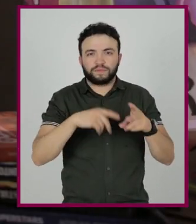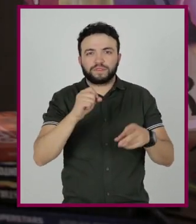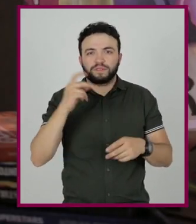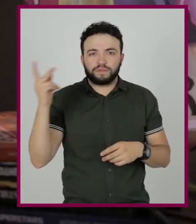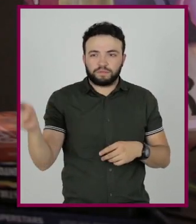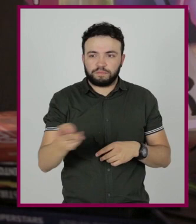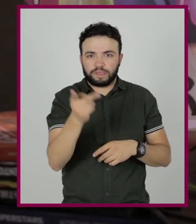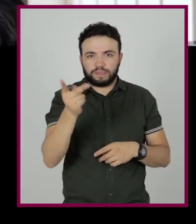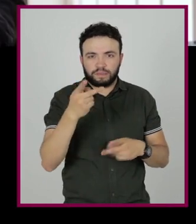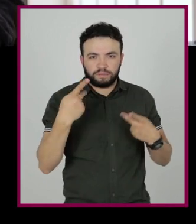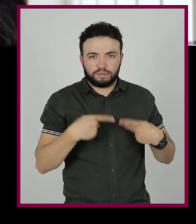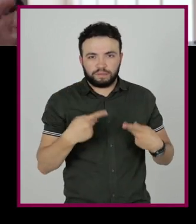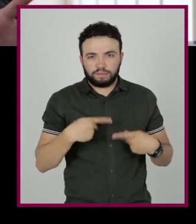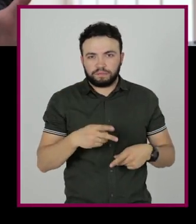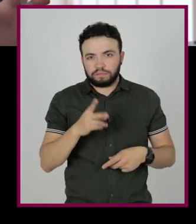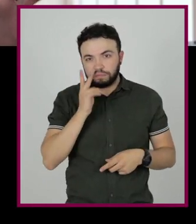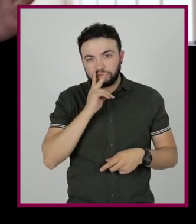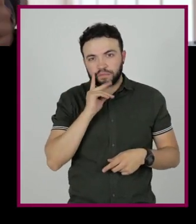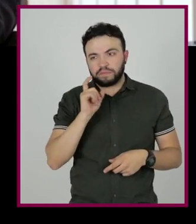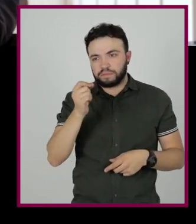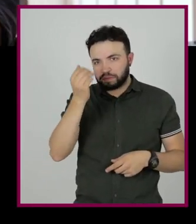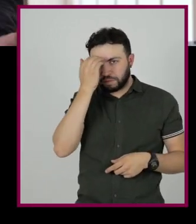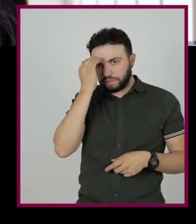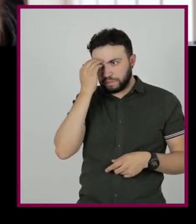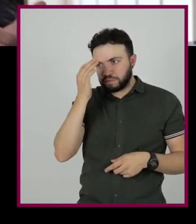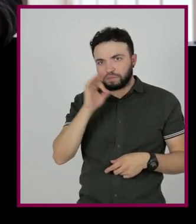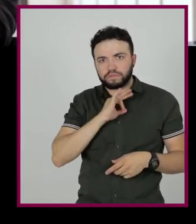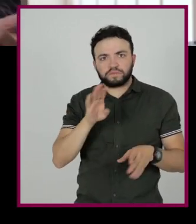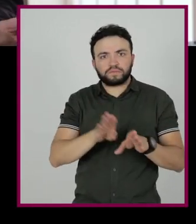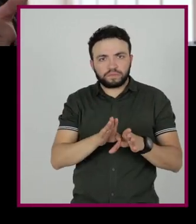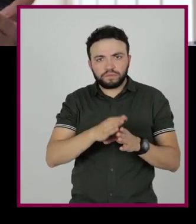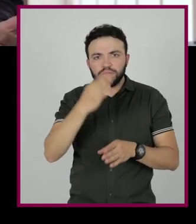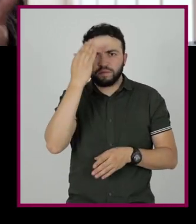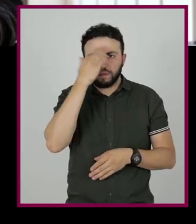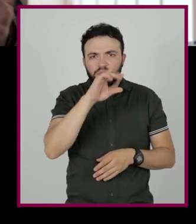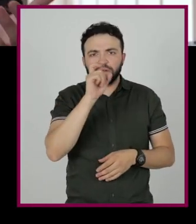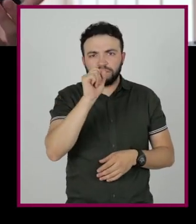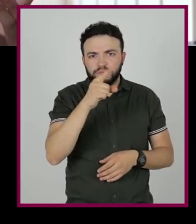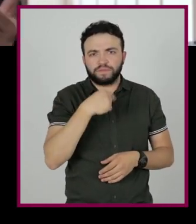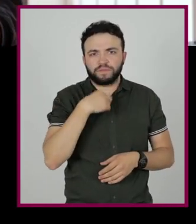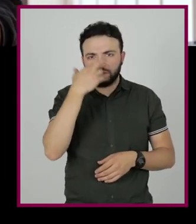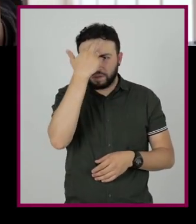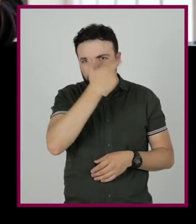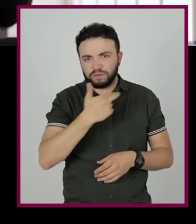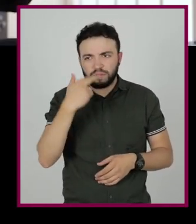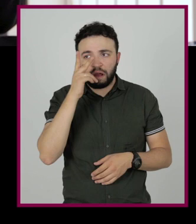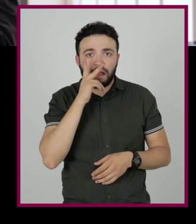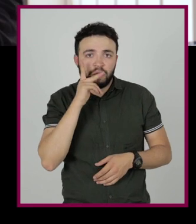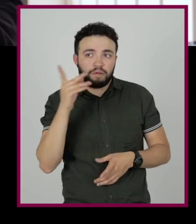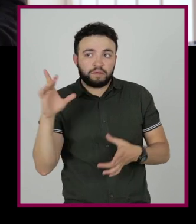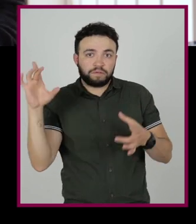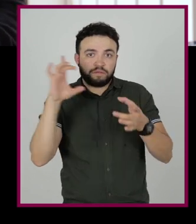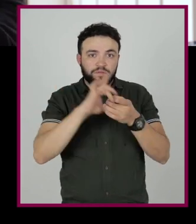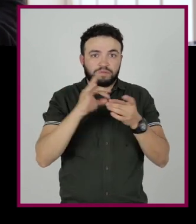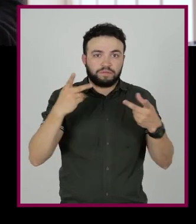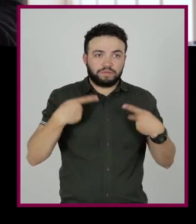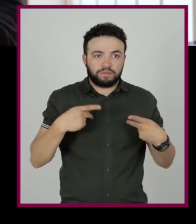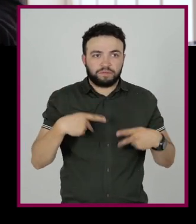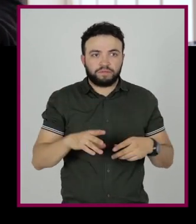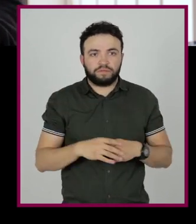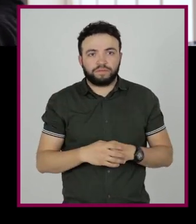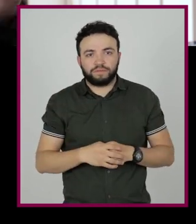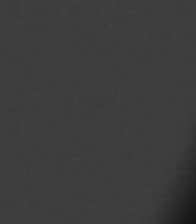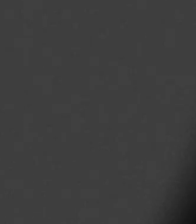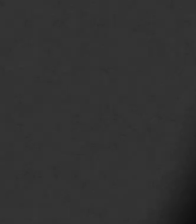un Vox Populi, ¿o qué? Va, me late. Para conocer si la gente está familiarizada con lo que estamos revisando. ¡Viene